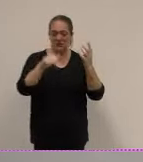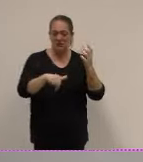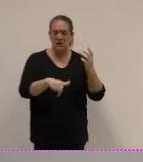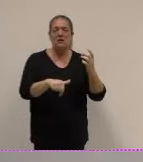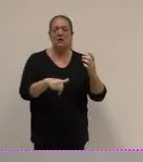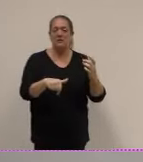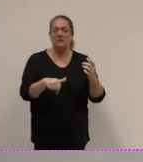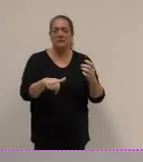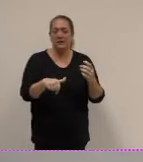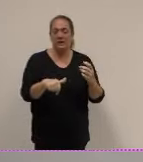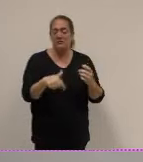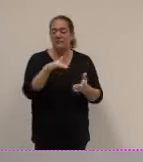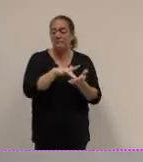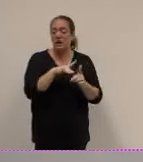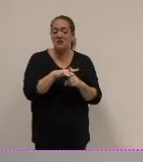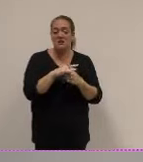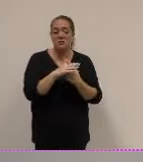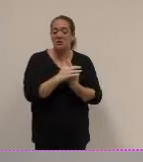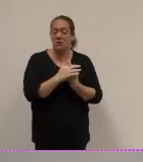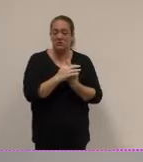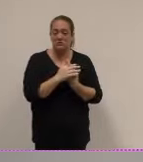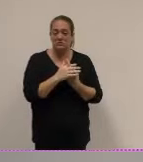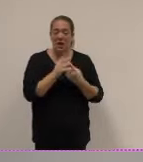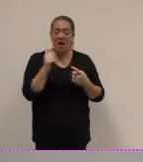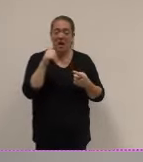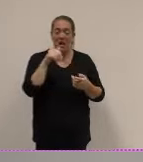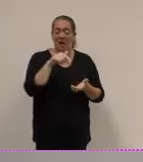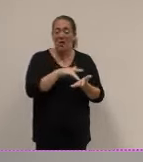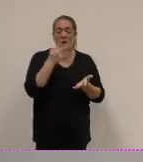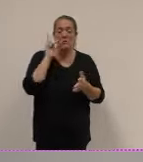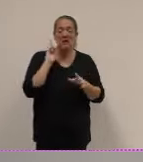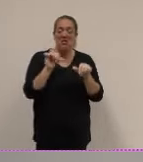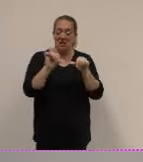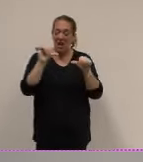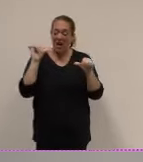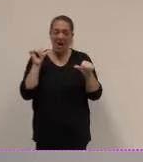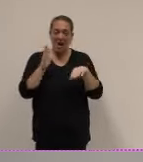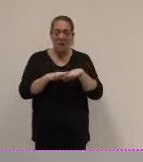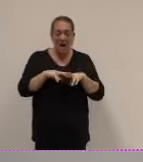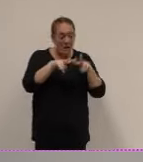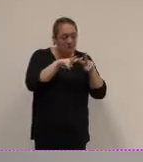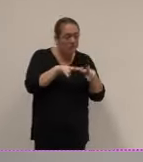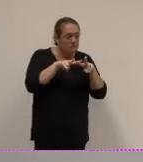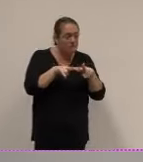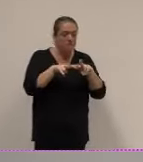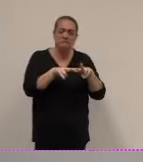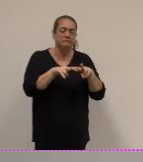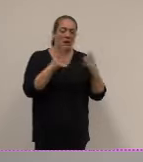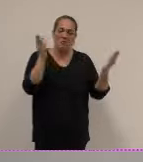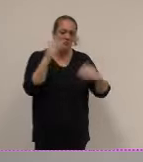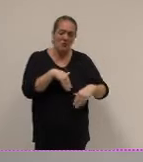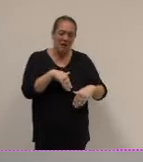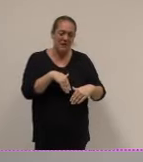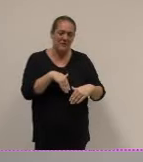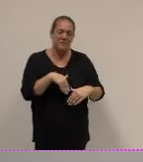pues no está escrita ni estaba escrito el procedimiento en ningún libro al que nos pudiéramos acoger, a todos los compañeros,